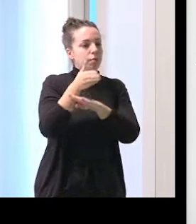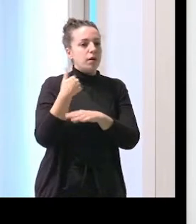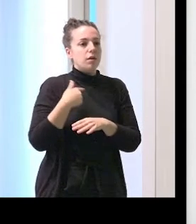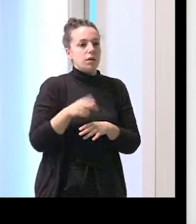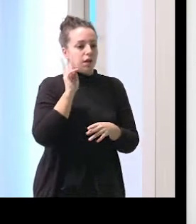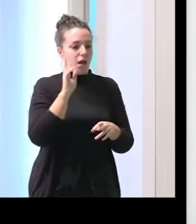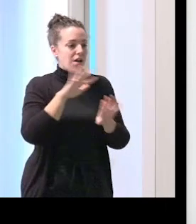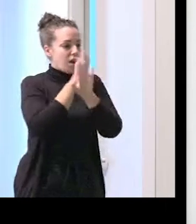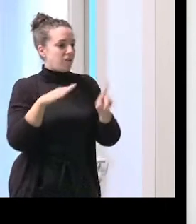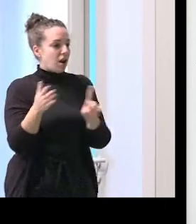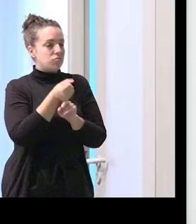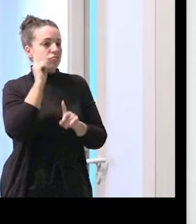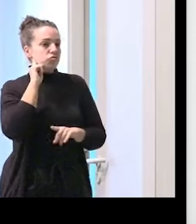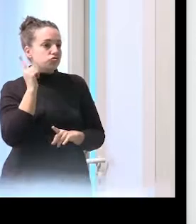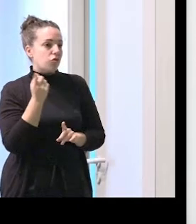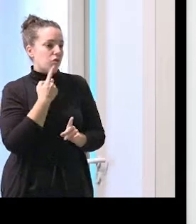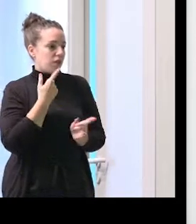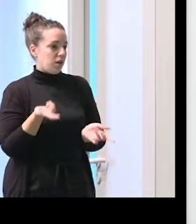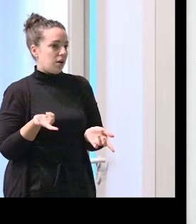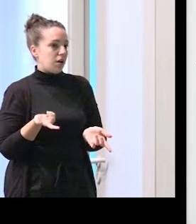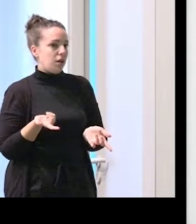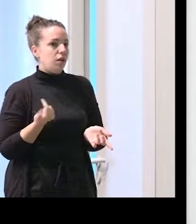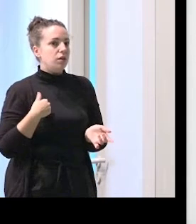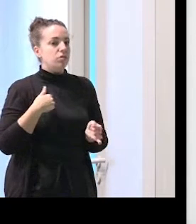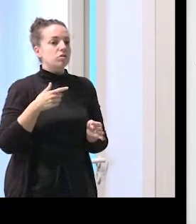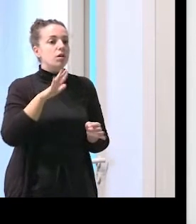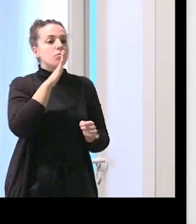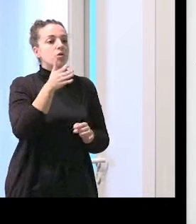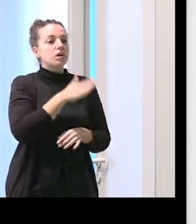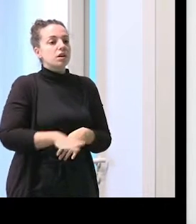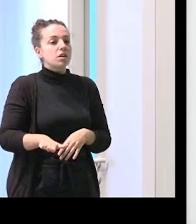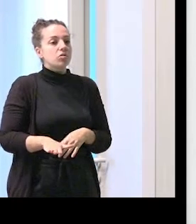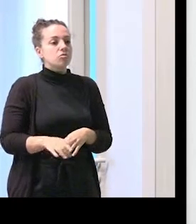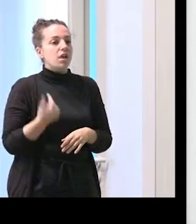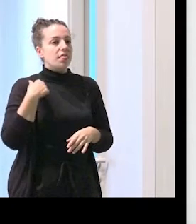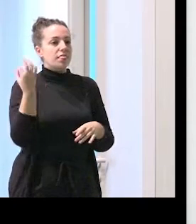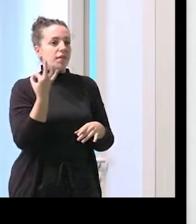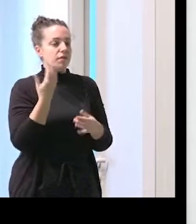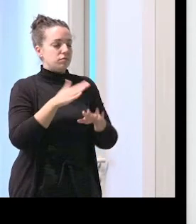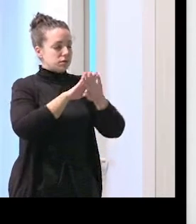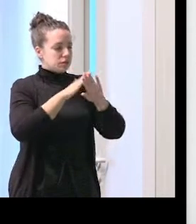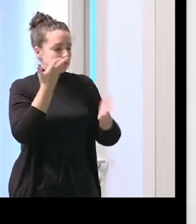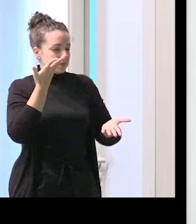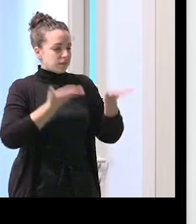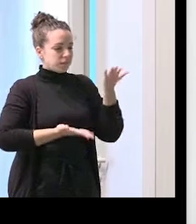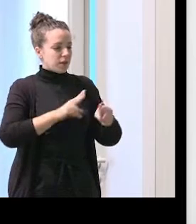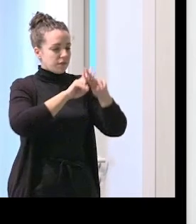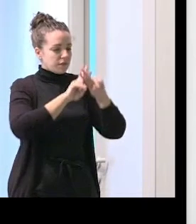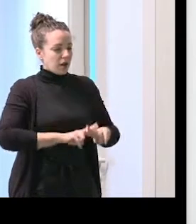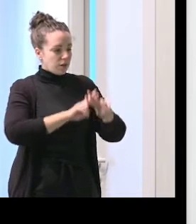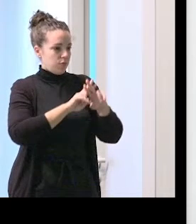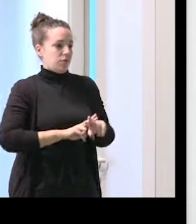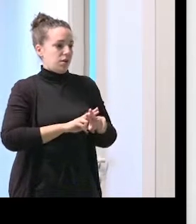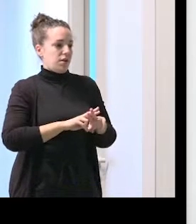o otro tipo de sordera. O sea que en niños con trastorno de cualquier cosa en su entorno hay que valorar los sentidos y entre ellos la